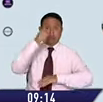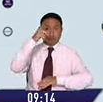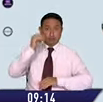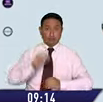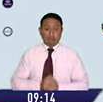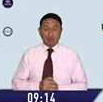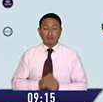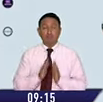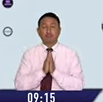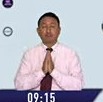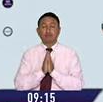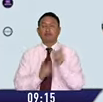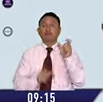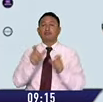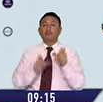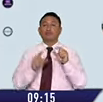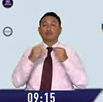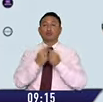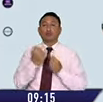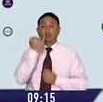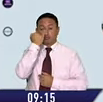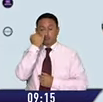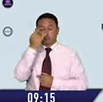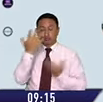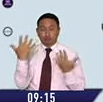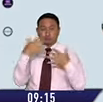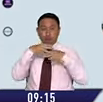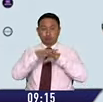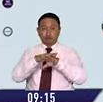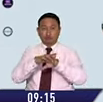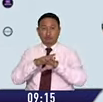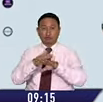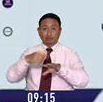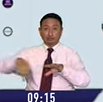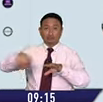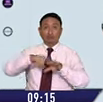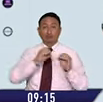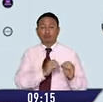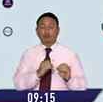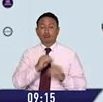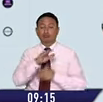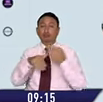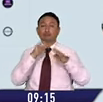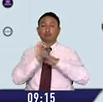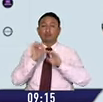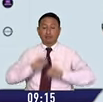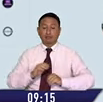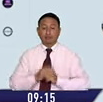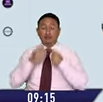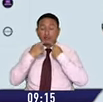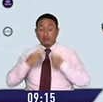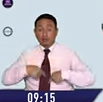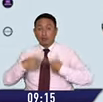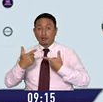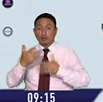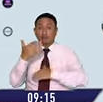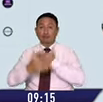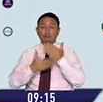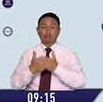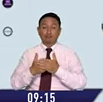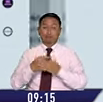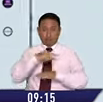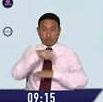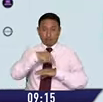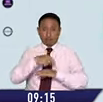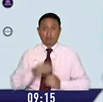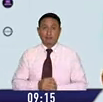Lasso, llamamos a los pueblos y nacionalidades a mantener la unidad en cada estructura organizativa a nivel nacional. Se convocará en las próximas